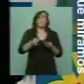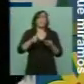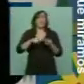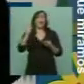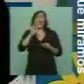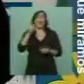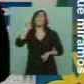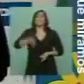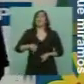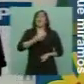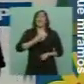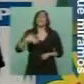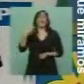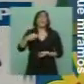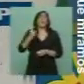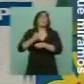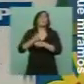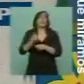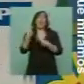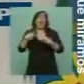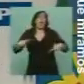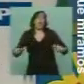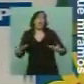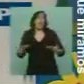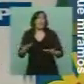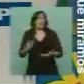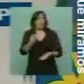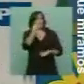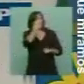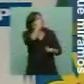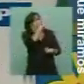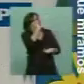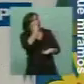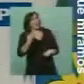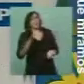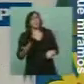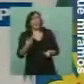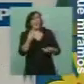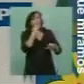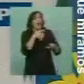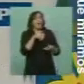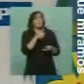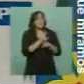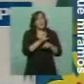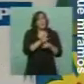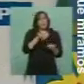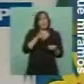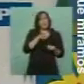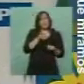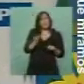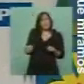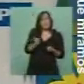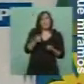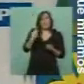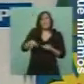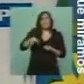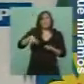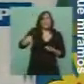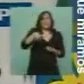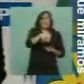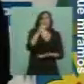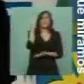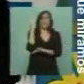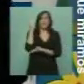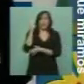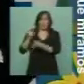hacer tal cosa y todo siempre vinculado a demandas de distintos sectores económicos con intereses concretos que van